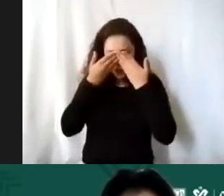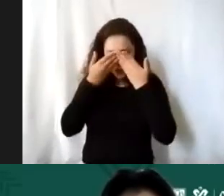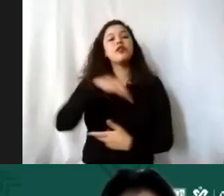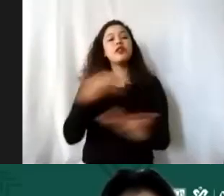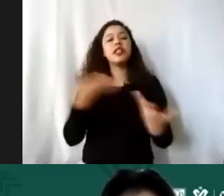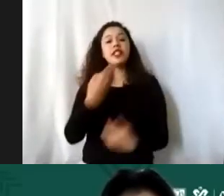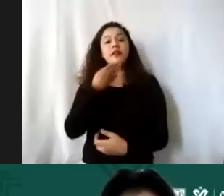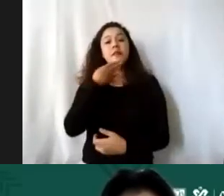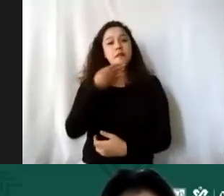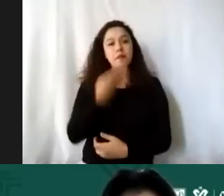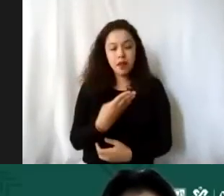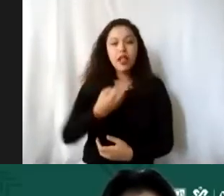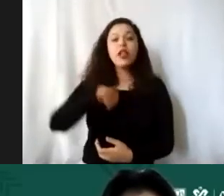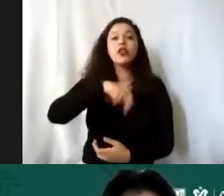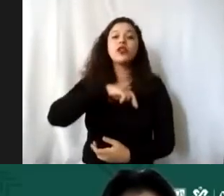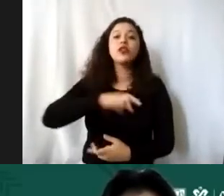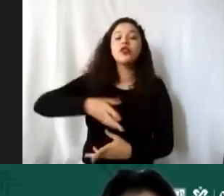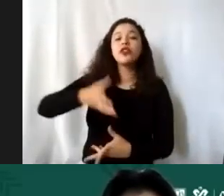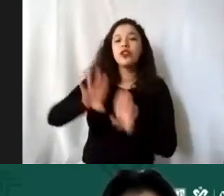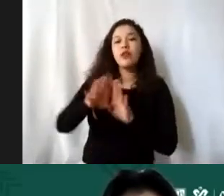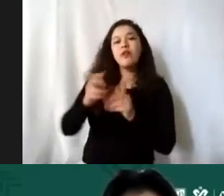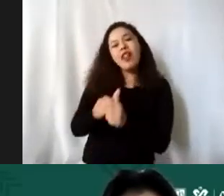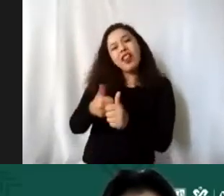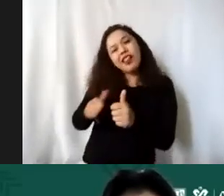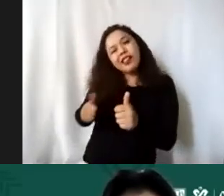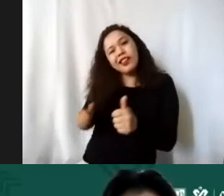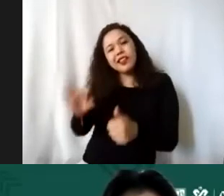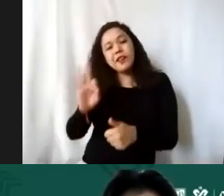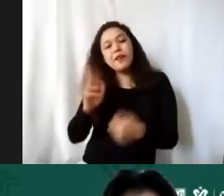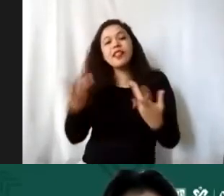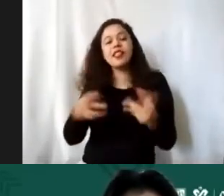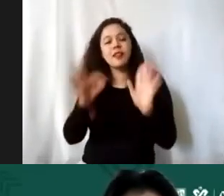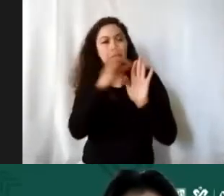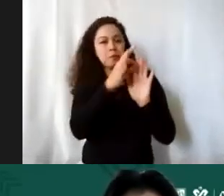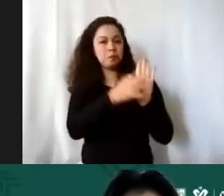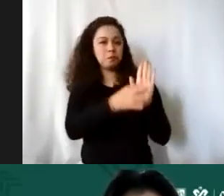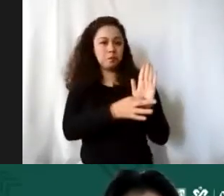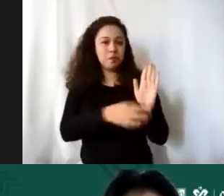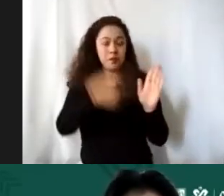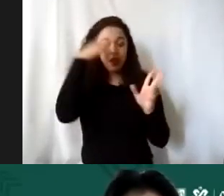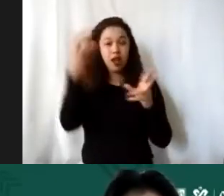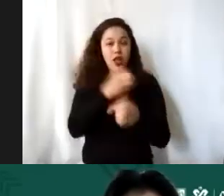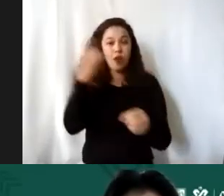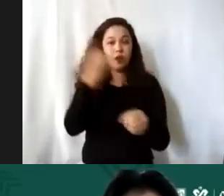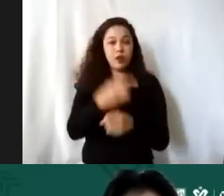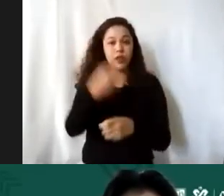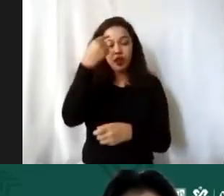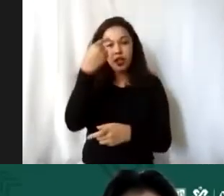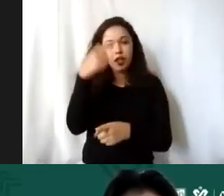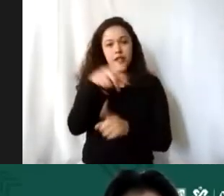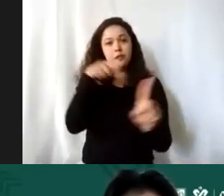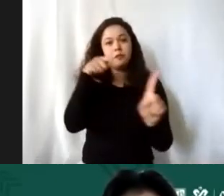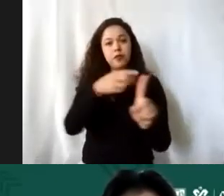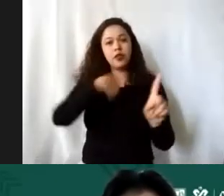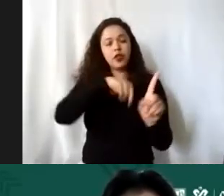nos estamos quedando obsoletas, y también nos dejó muchos puntos de oportunidad hacia lo que podemos ir